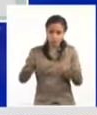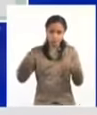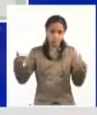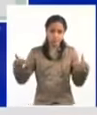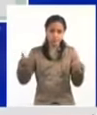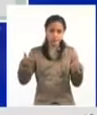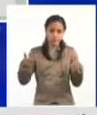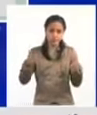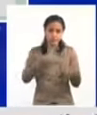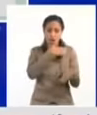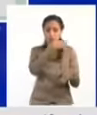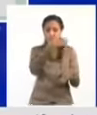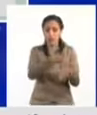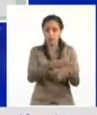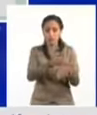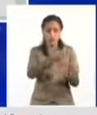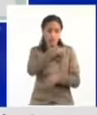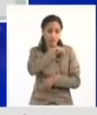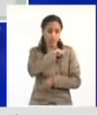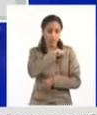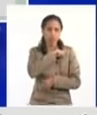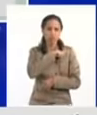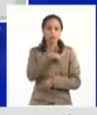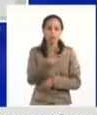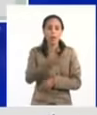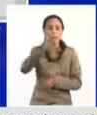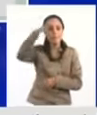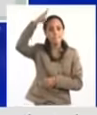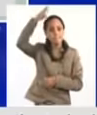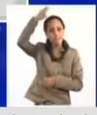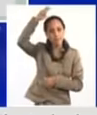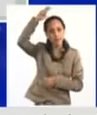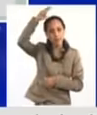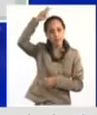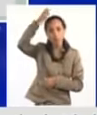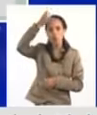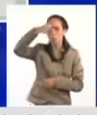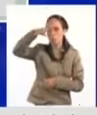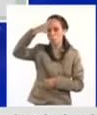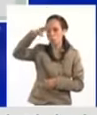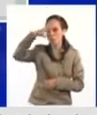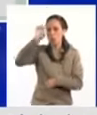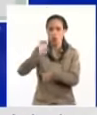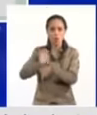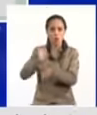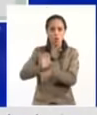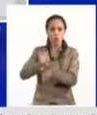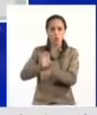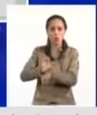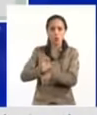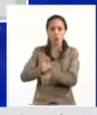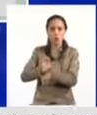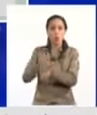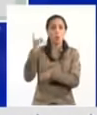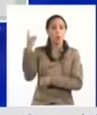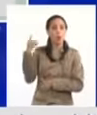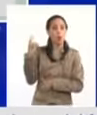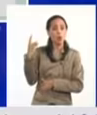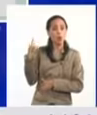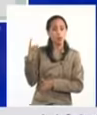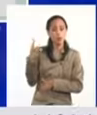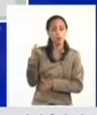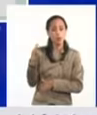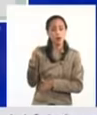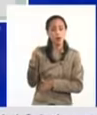ayer en Perú. Ahí lo tienen. Perú, México, Ecuador, Bolivia, Antigua y Barbuda y Paraguay,